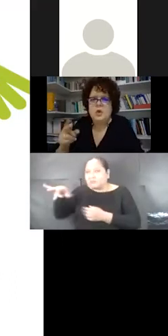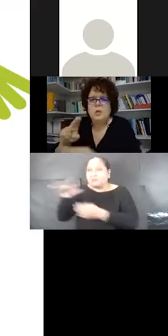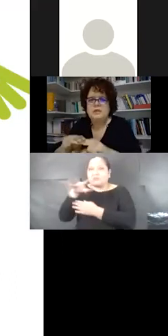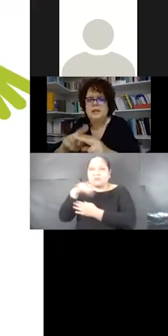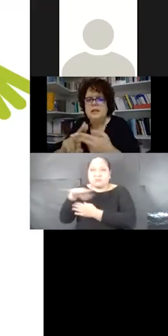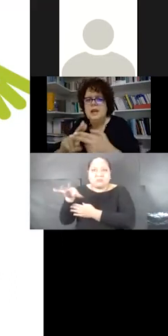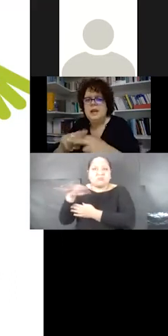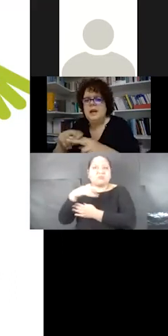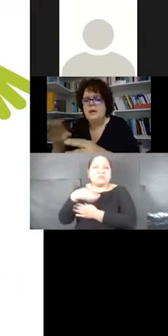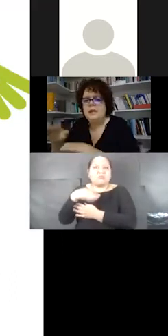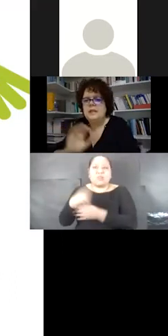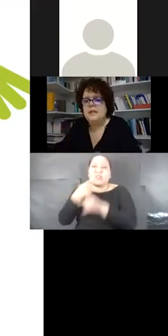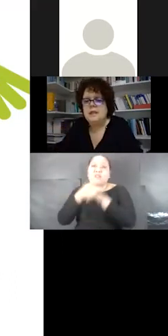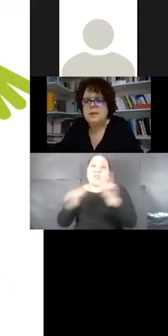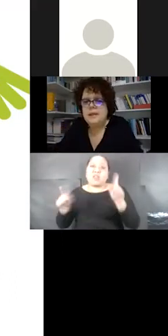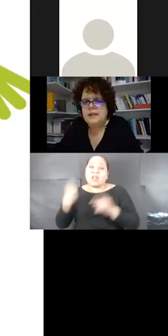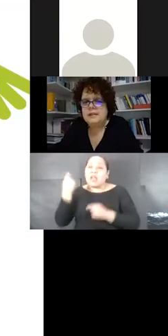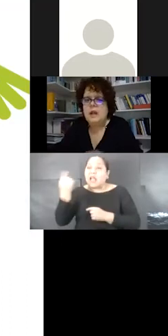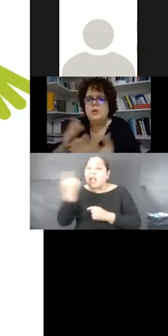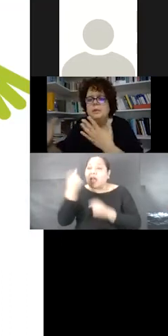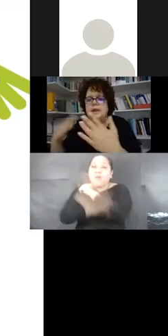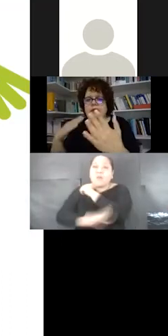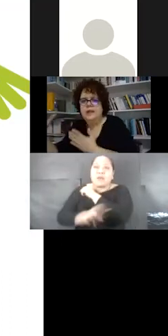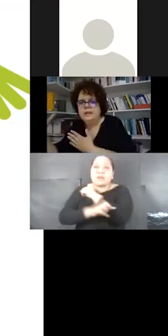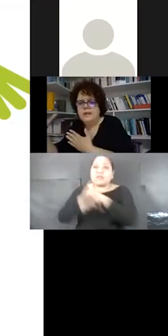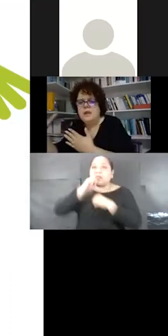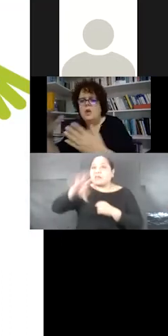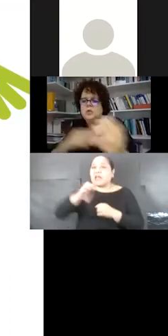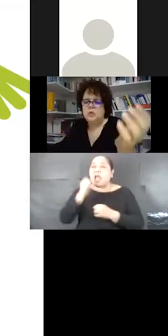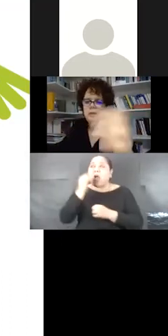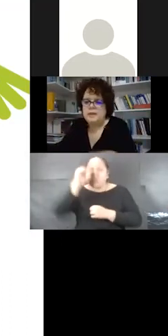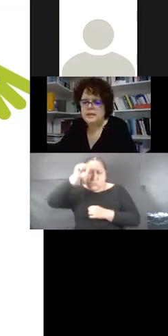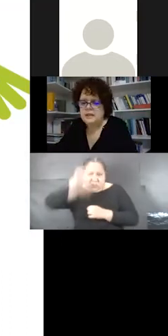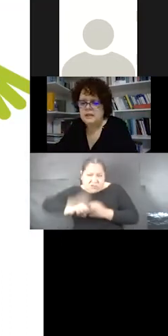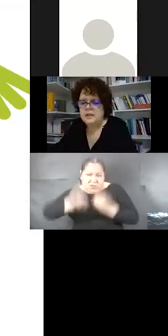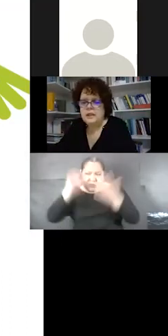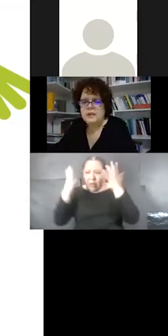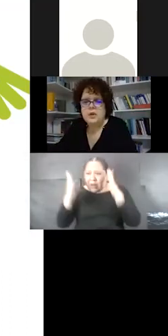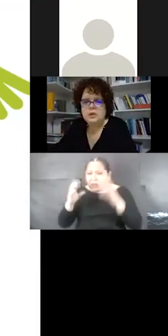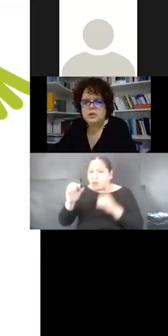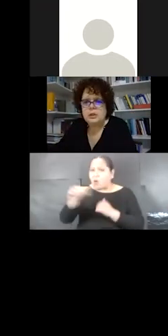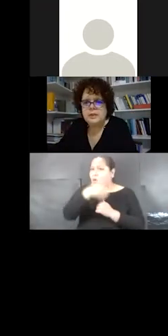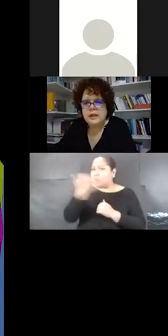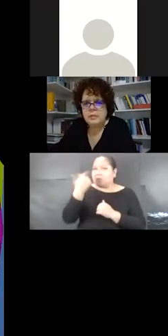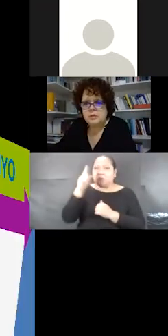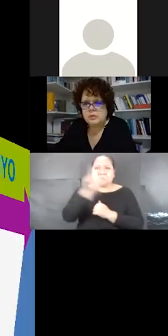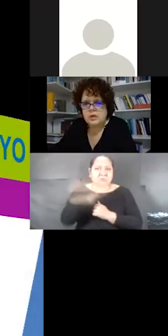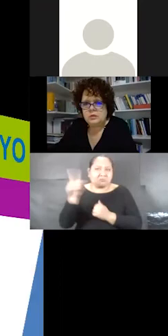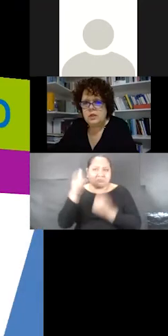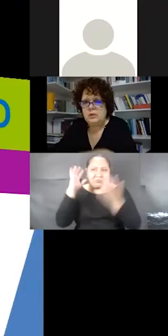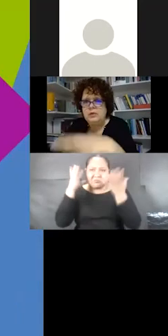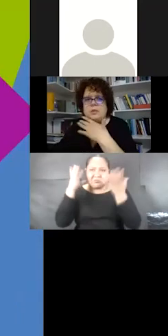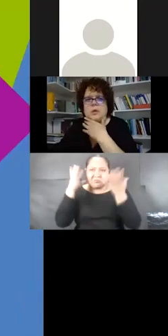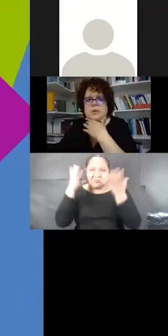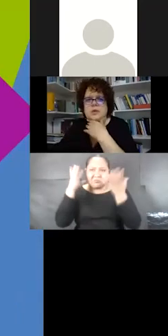diferente cómo hacen cada país tiene la manera de decir, algunos se parecerán, otros no se parecerán, ¿no? Y nosotros también tenemos